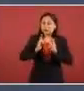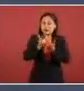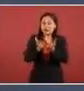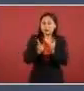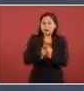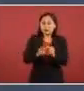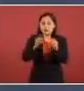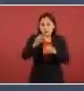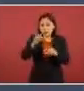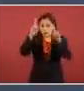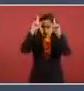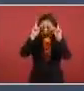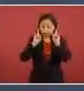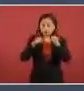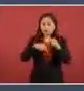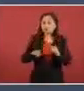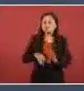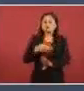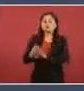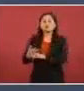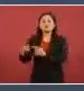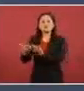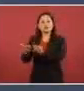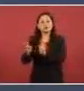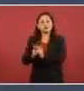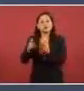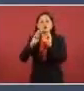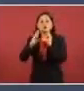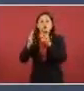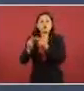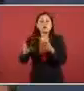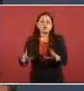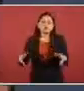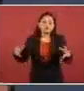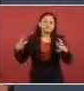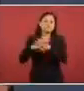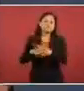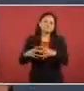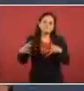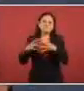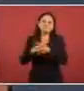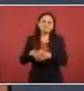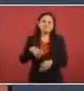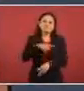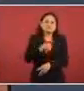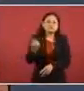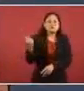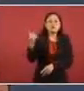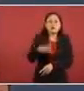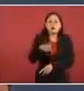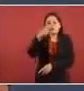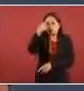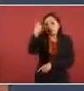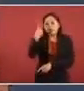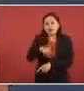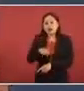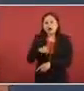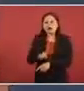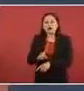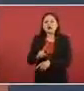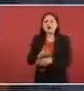delincuencia organizada, bajo la consigna de limpiar como fuera,